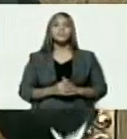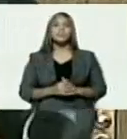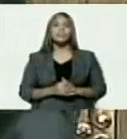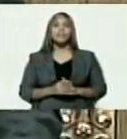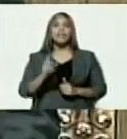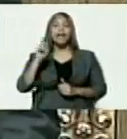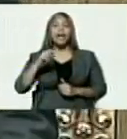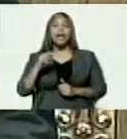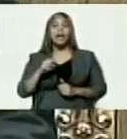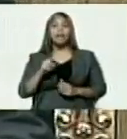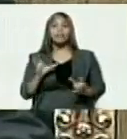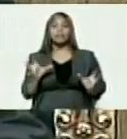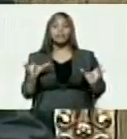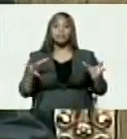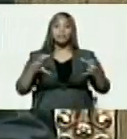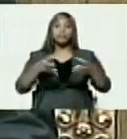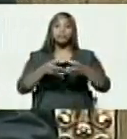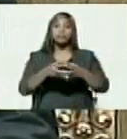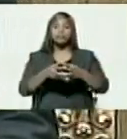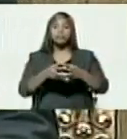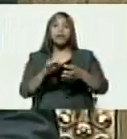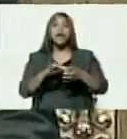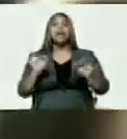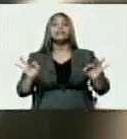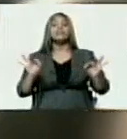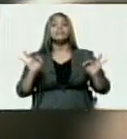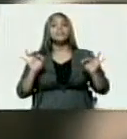Este es un acto extraordinario,